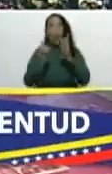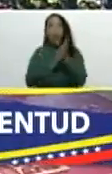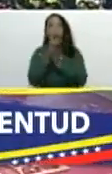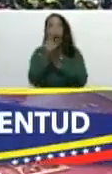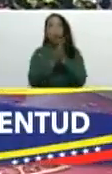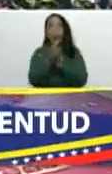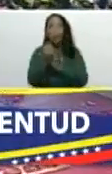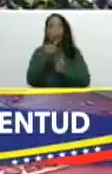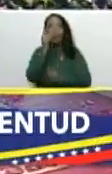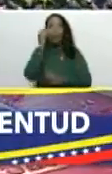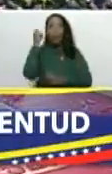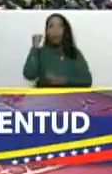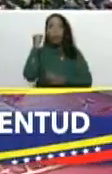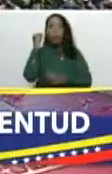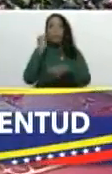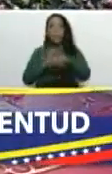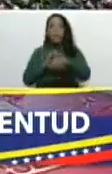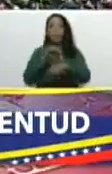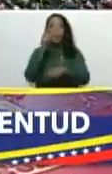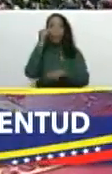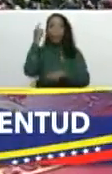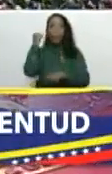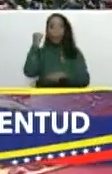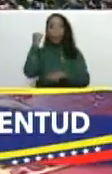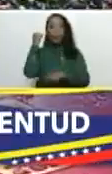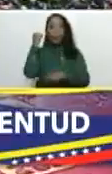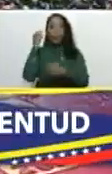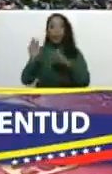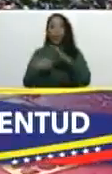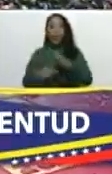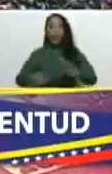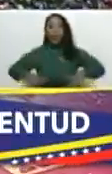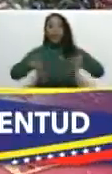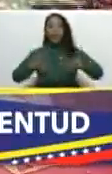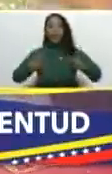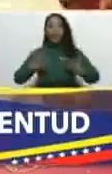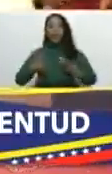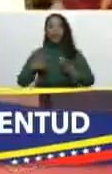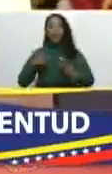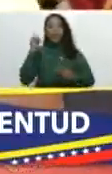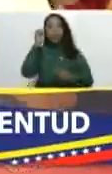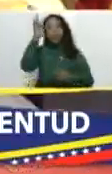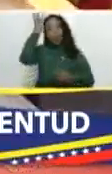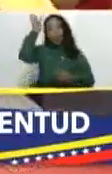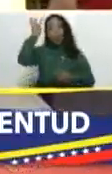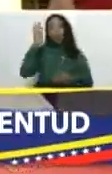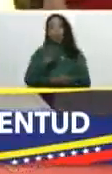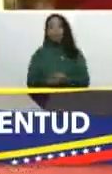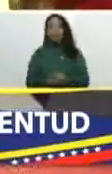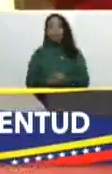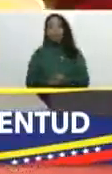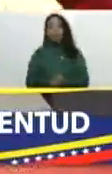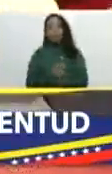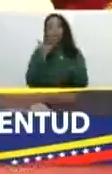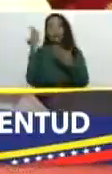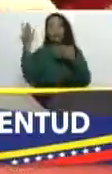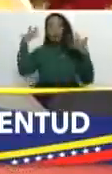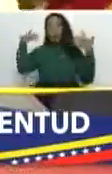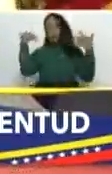las emprendedoras, las médicas, los médicos, los recreadores, Chamba Juvenil, Robert Serra. Y así,